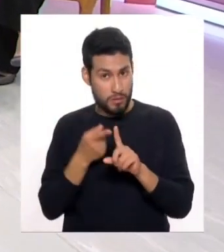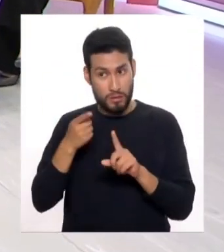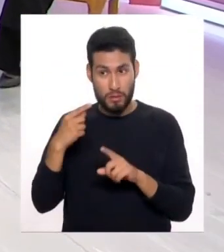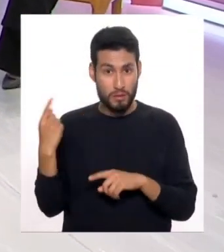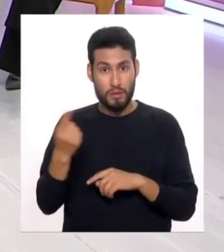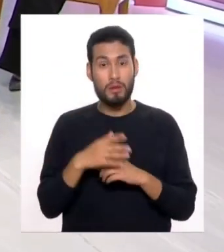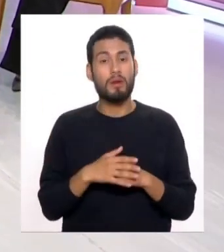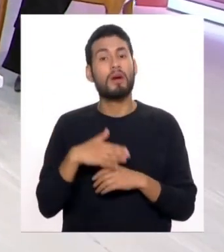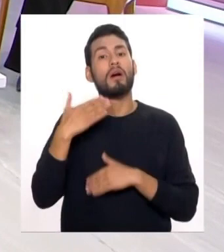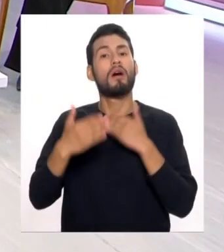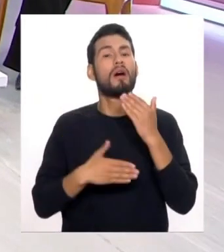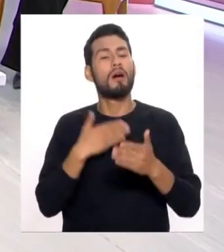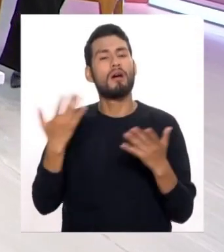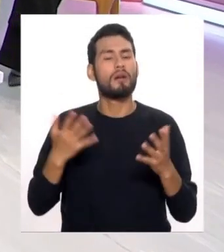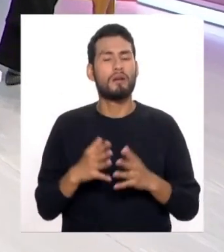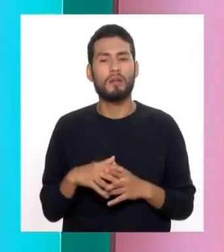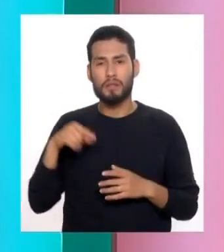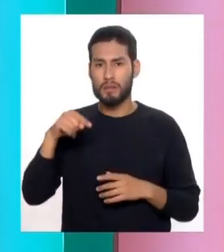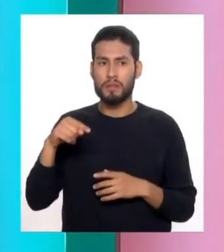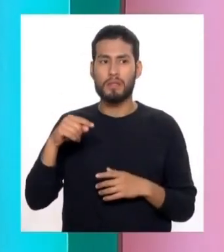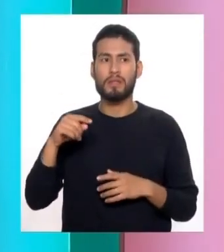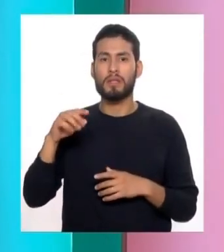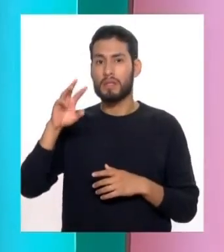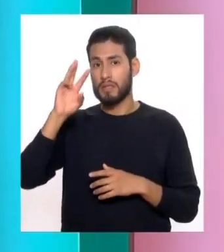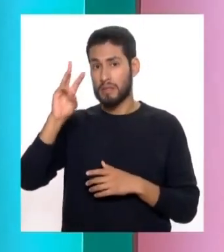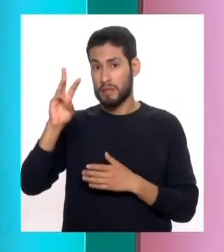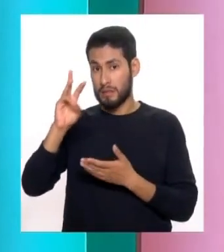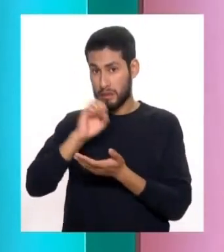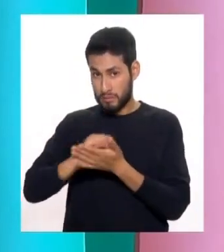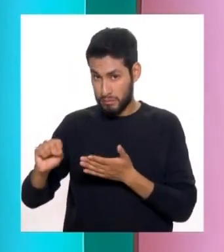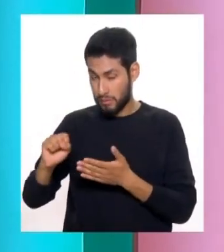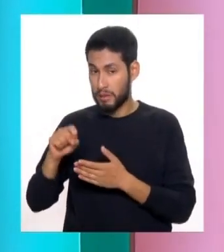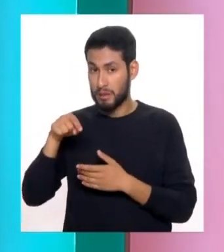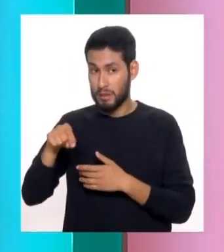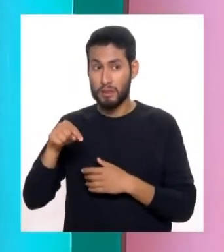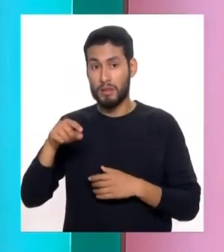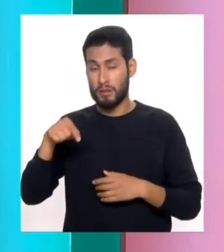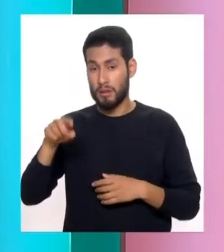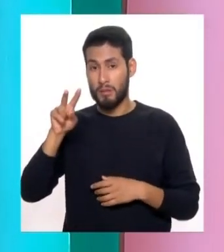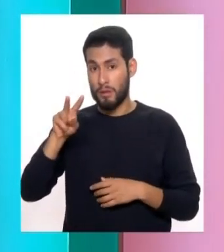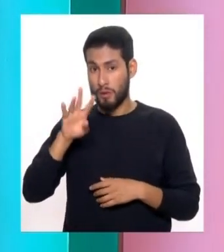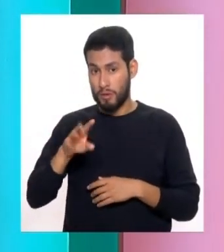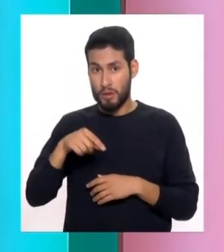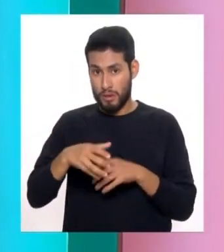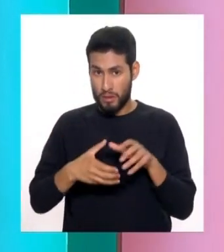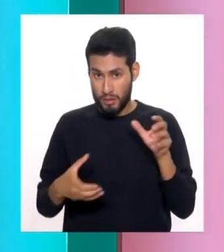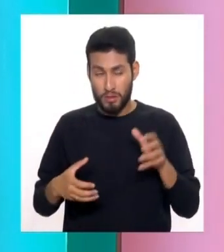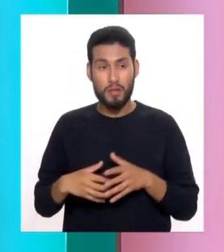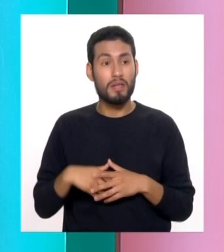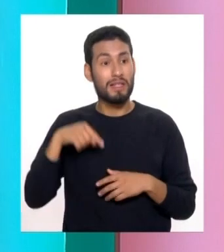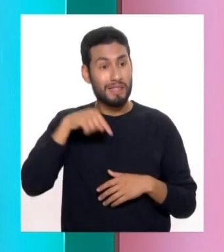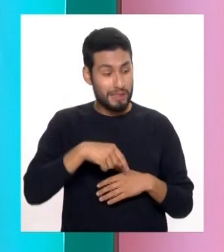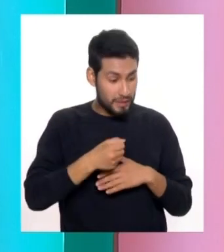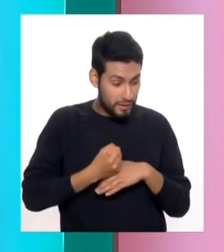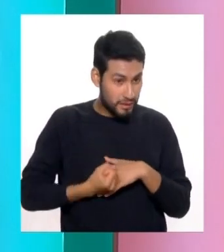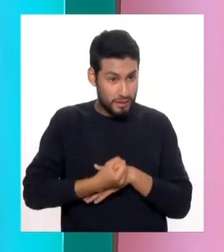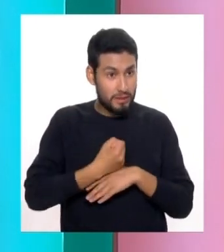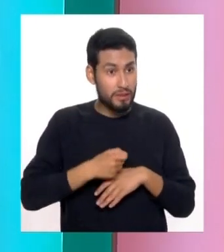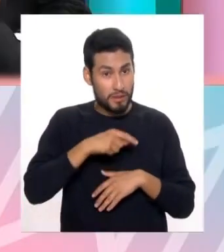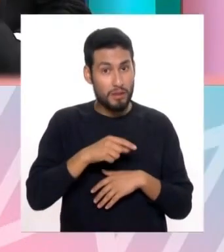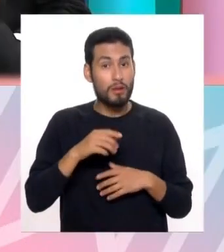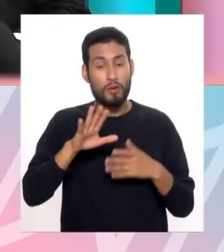país. Y la siguiente en la semana 24. Correcto. Semana de corte. Exacto. Entonces, en esa ecografía, que se le llama